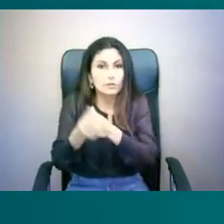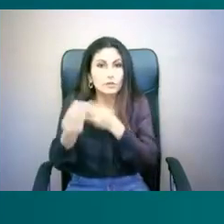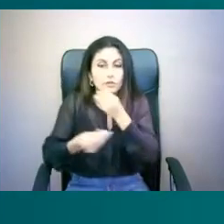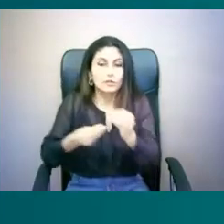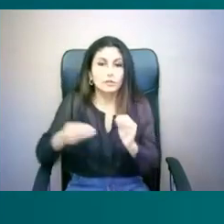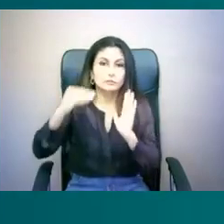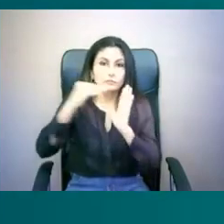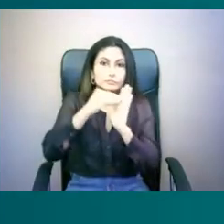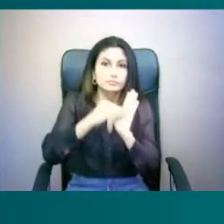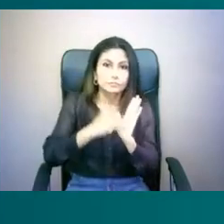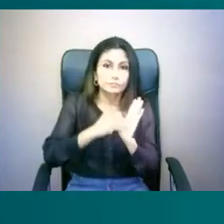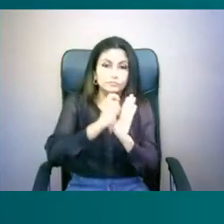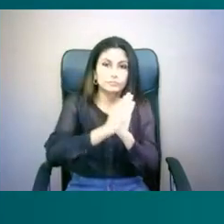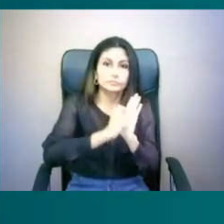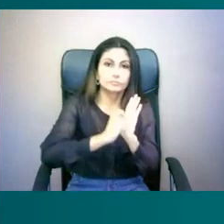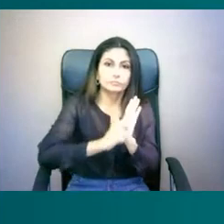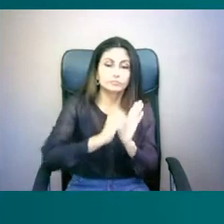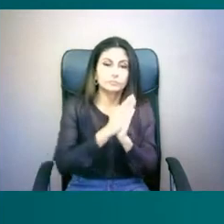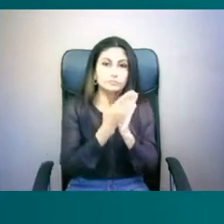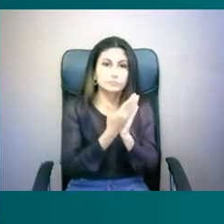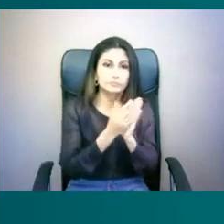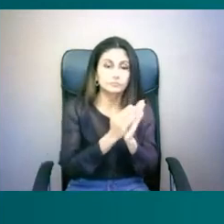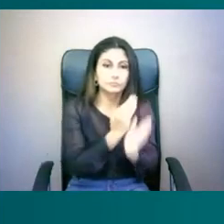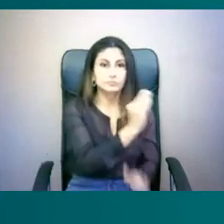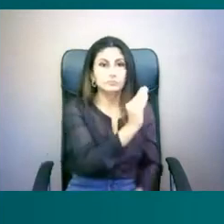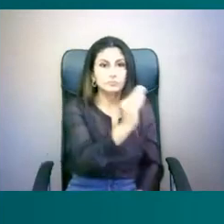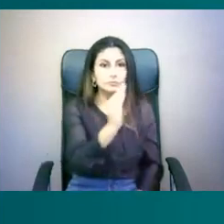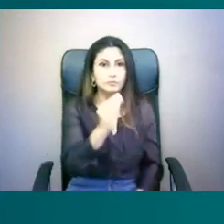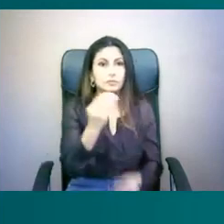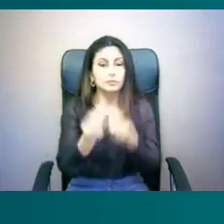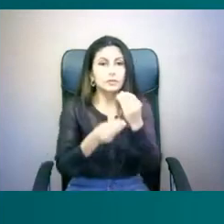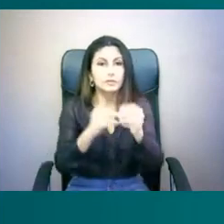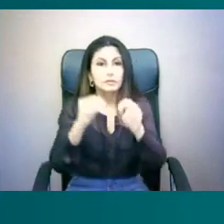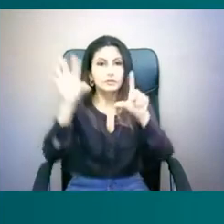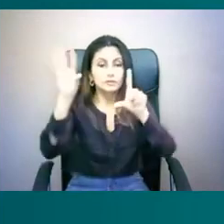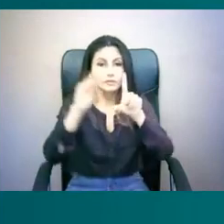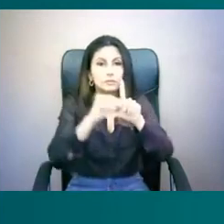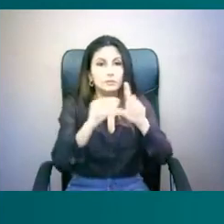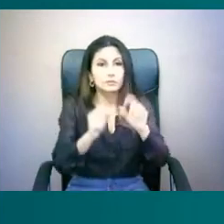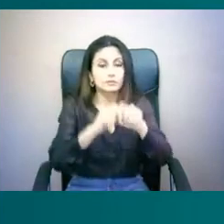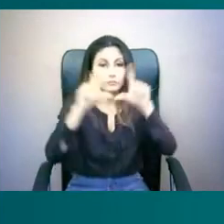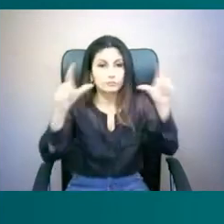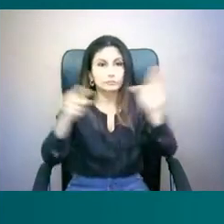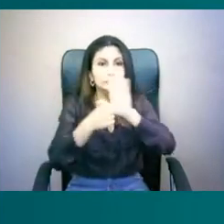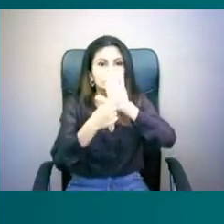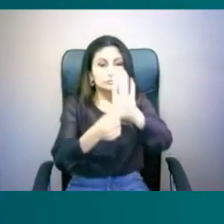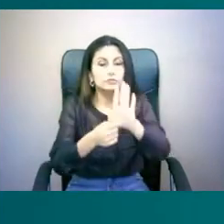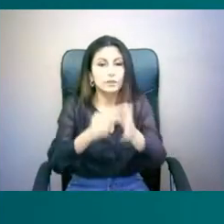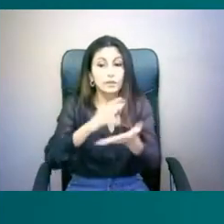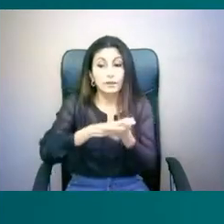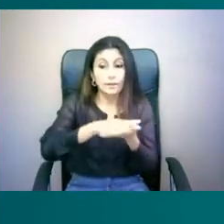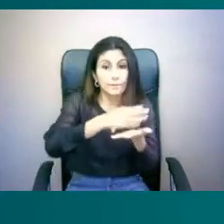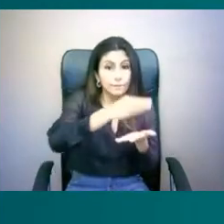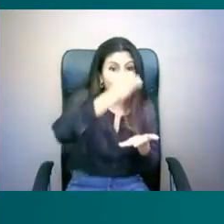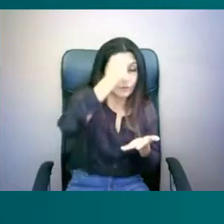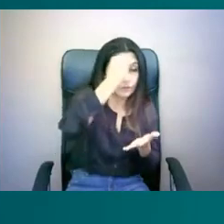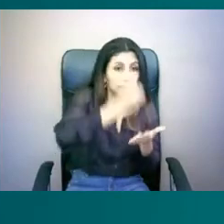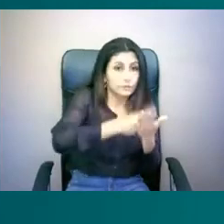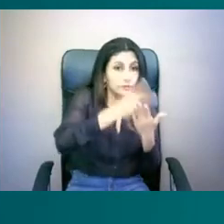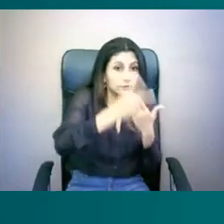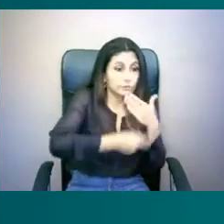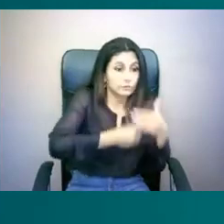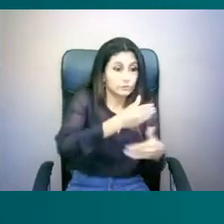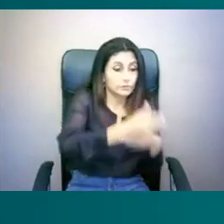marco de las lecciones aprendidas. Esta diapositiva no tiene más que ambientarlos un poco en términos de lo que es una lección aprendida en el marco de un proyecto y es